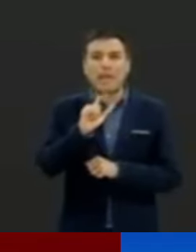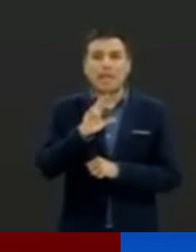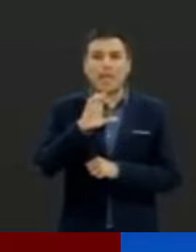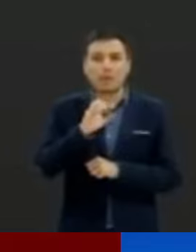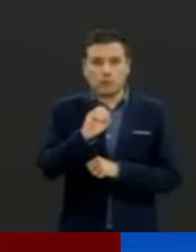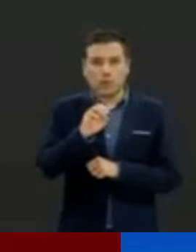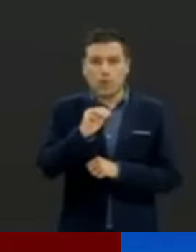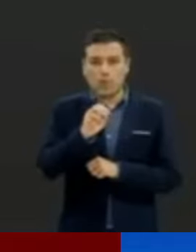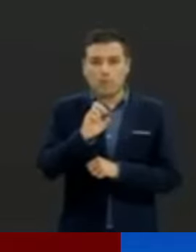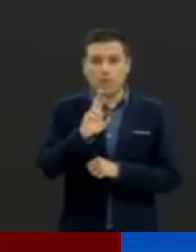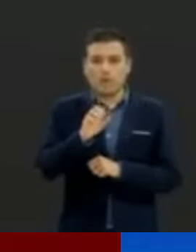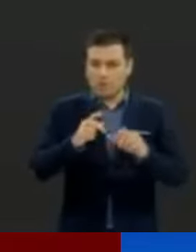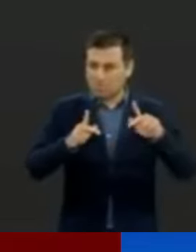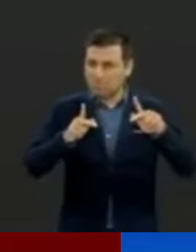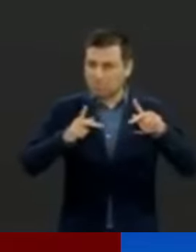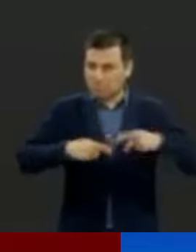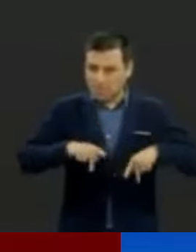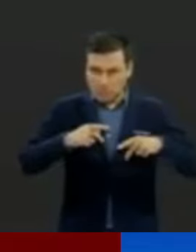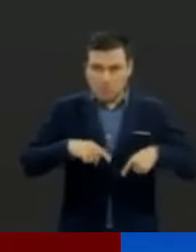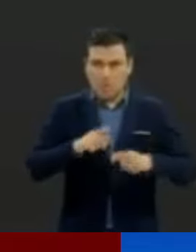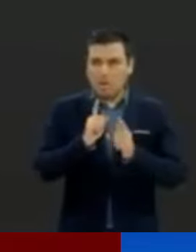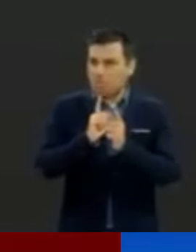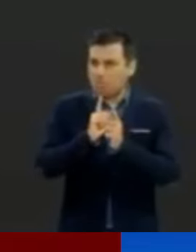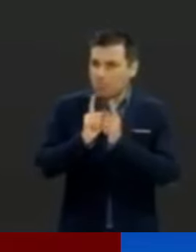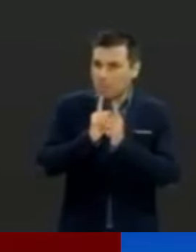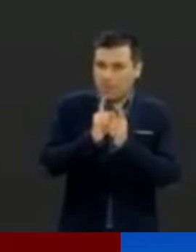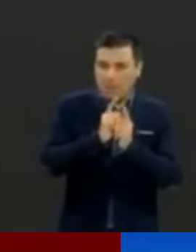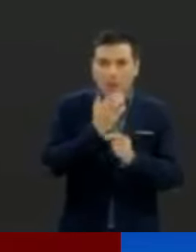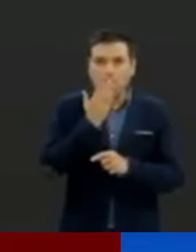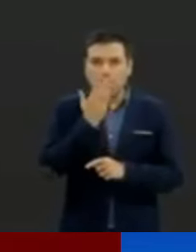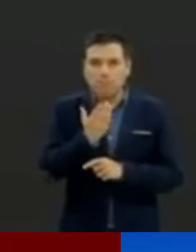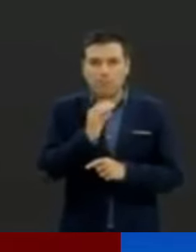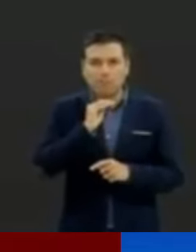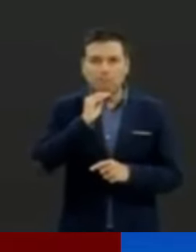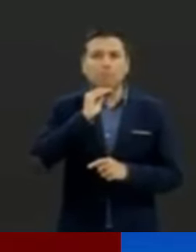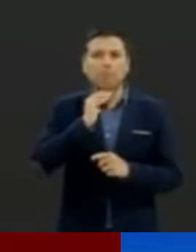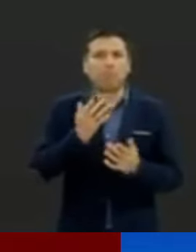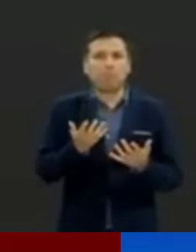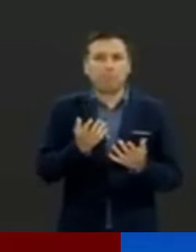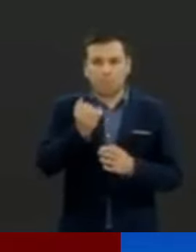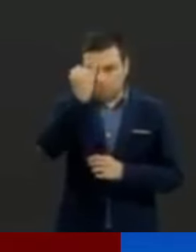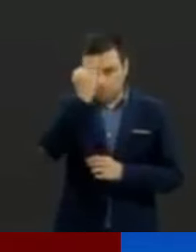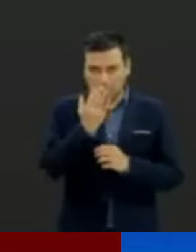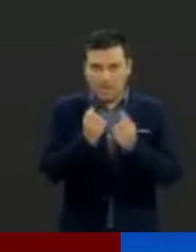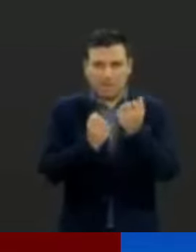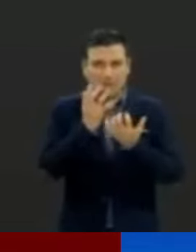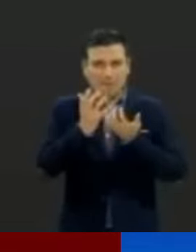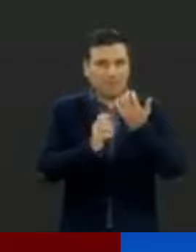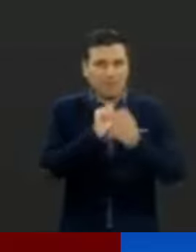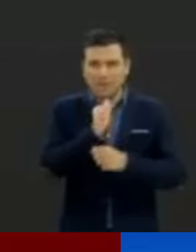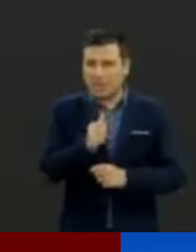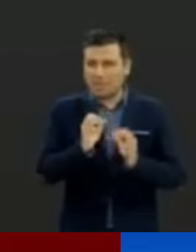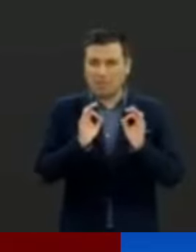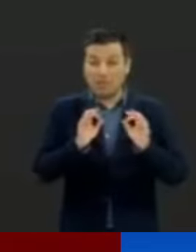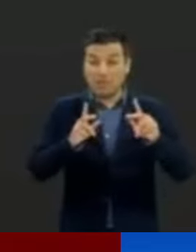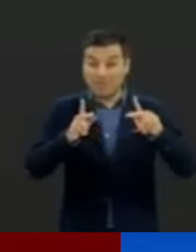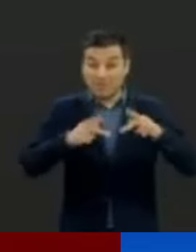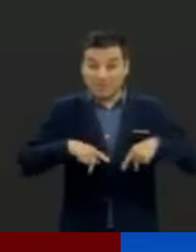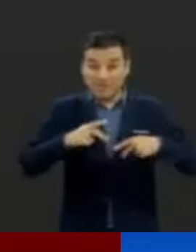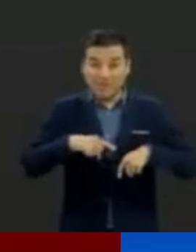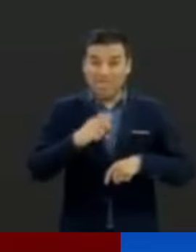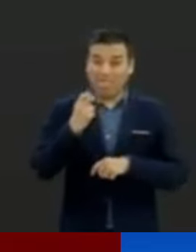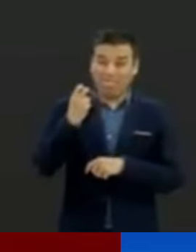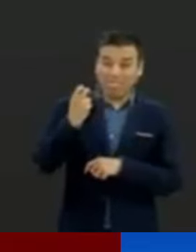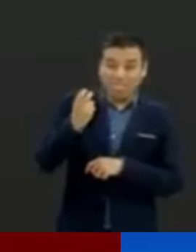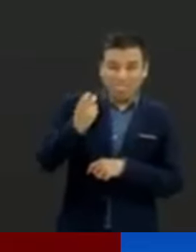la gente a la cara sin nada que pueda manchar su nombre y su reputación con las calumnias de